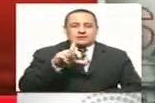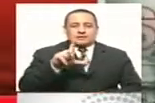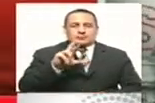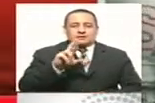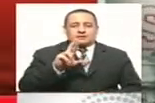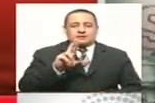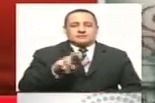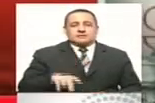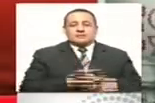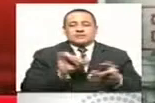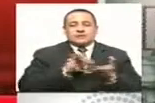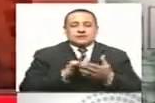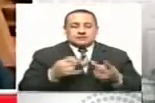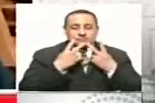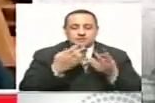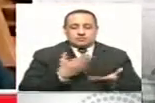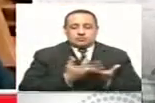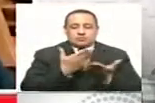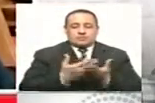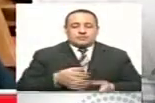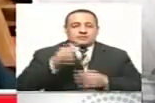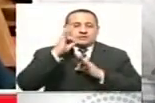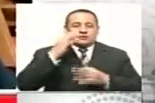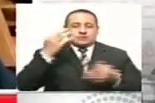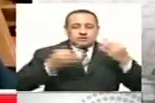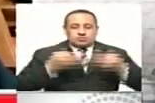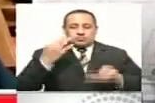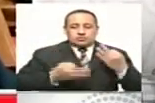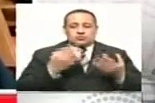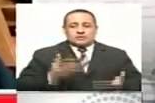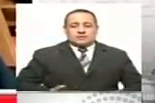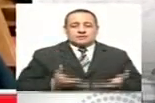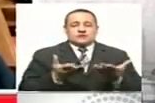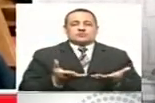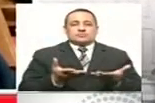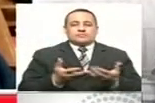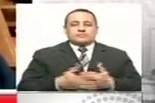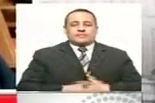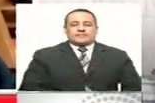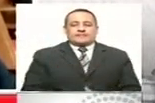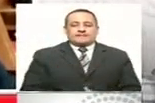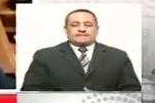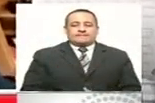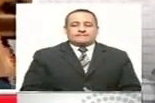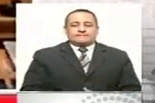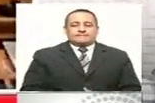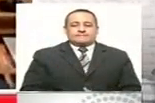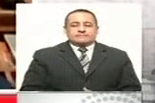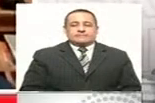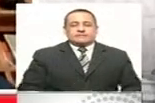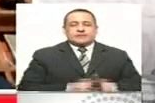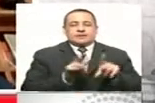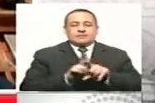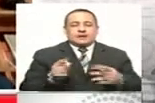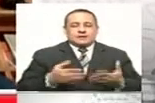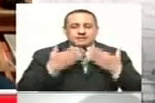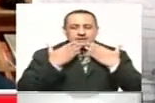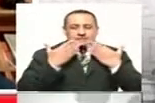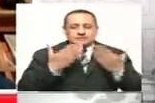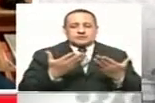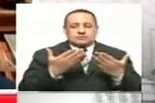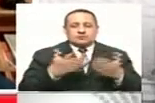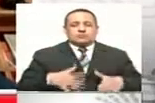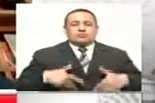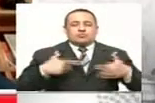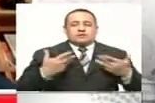por la sustentación al presupuesto asignado. y también agradecemos